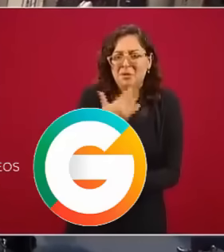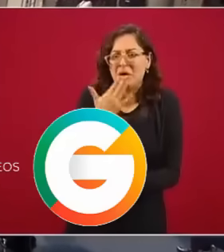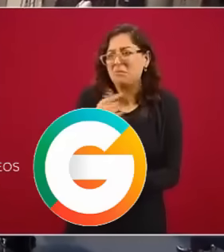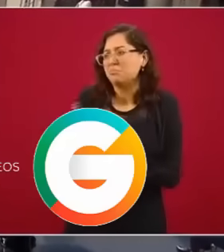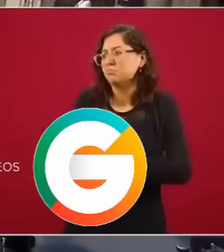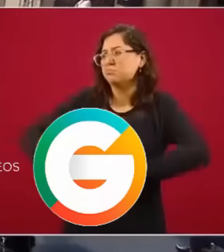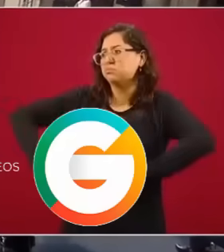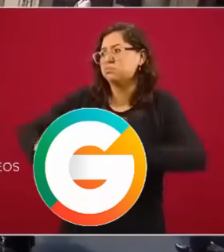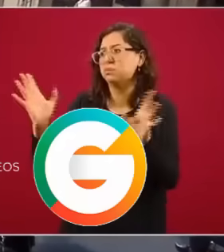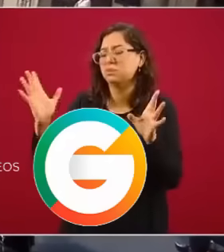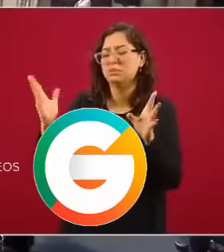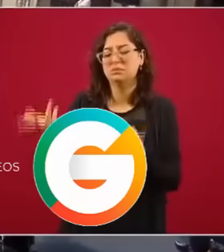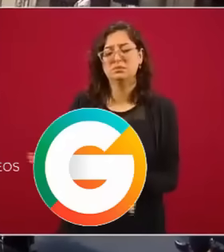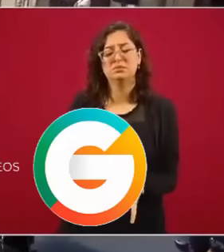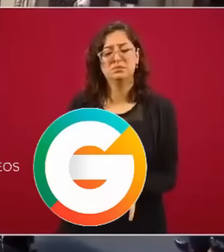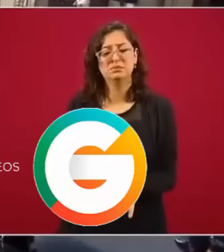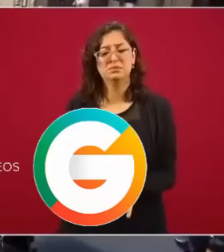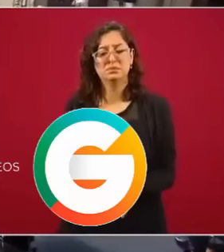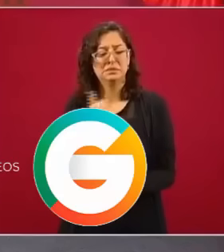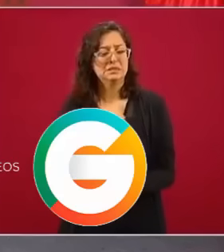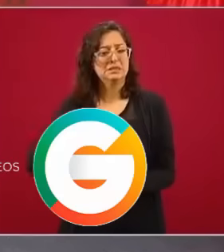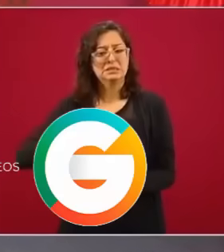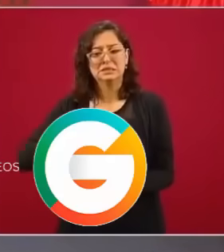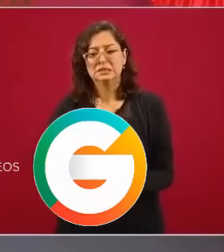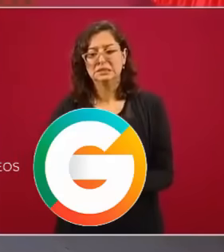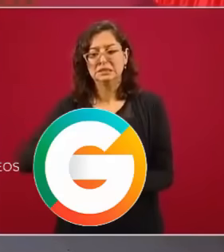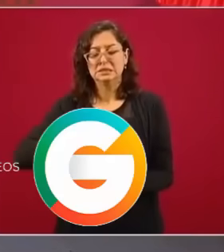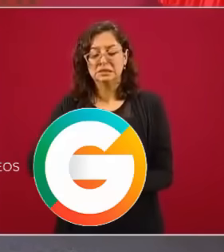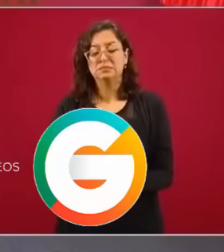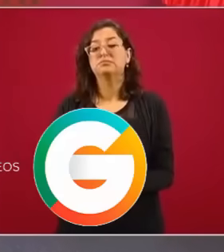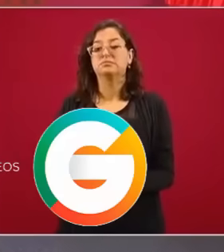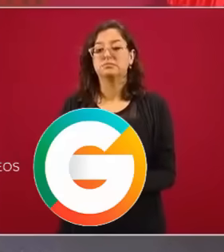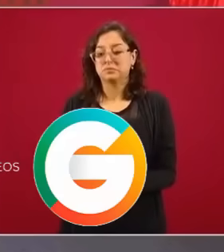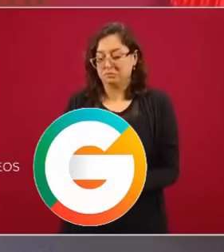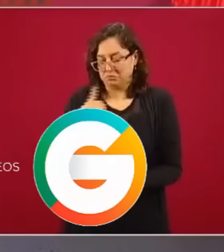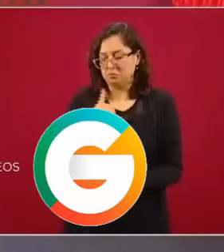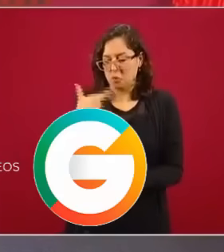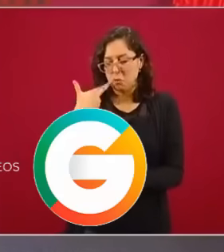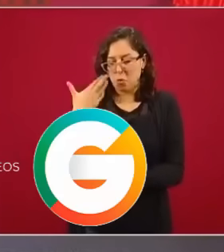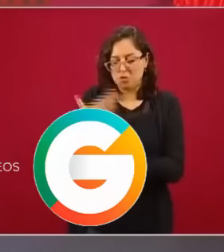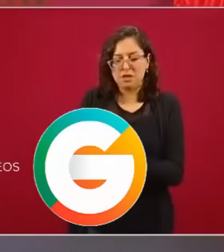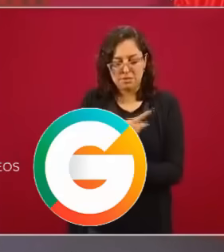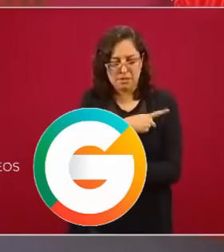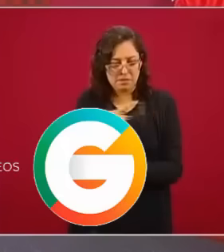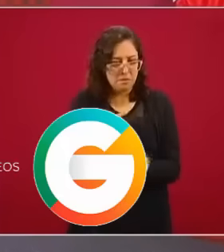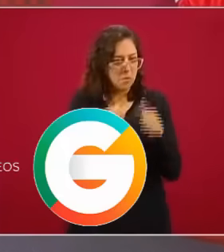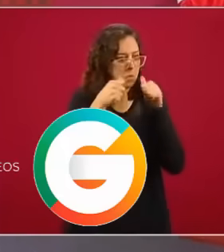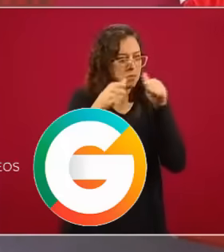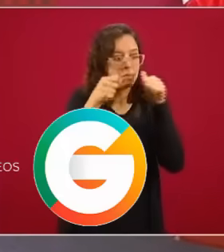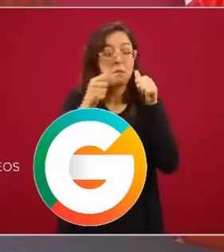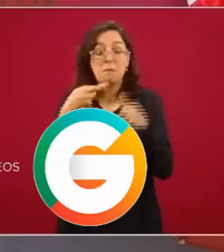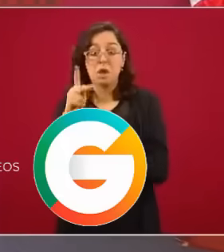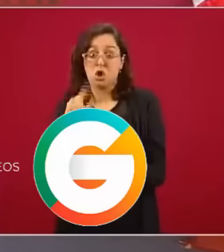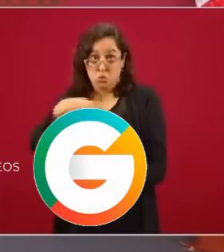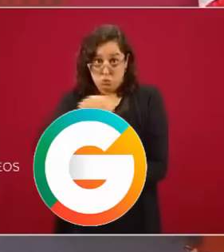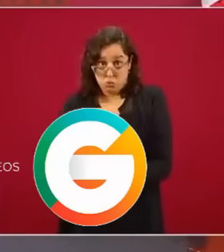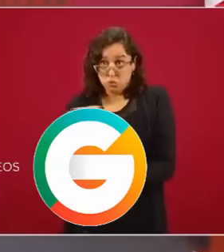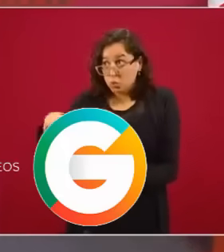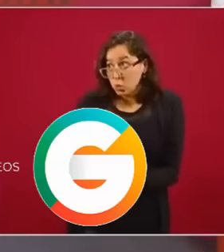¿Sí? O sea, soy responsable, pero no tengo la culpa.